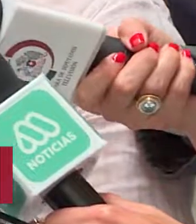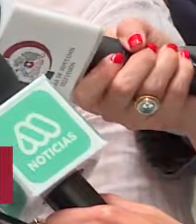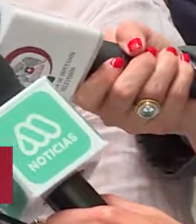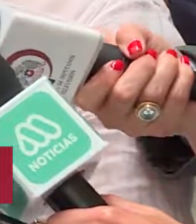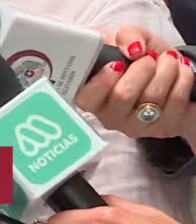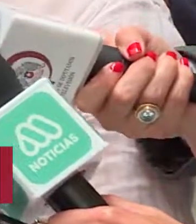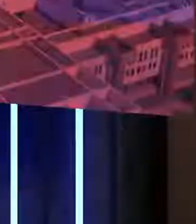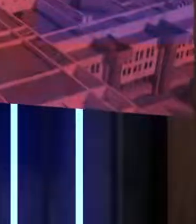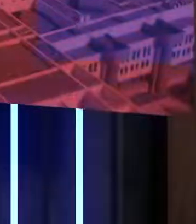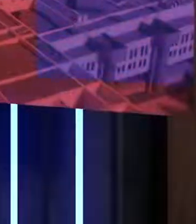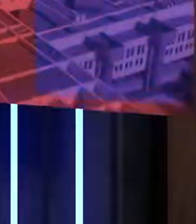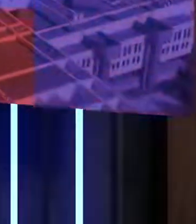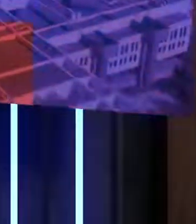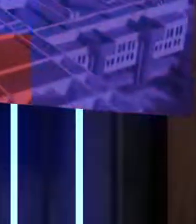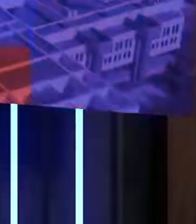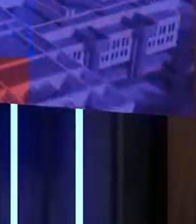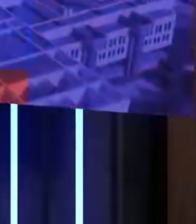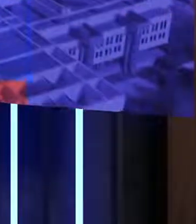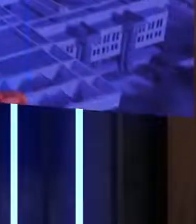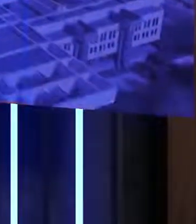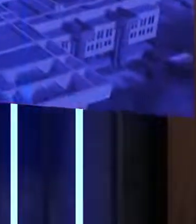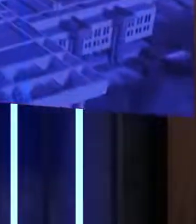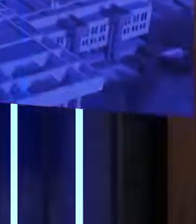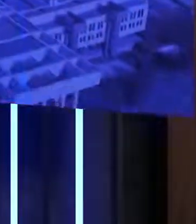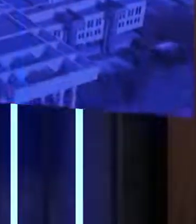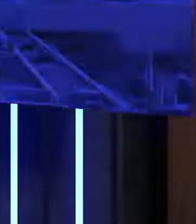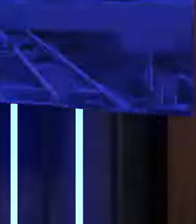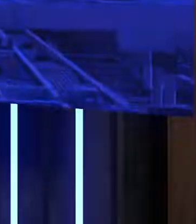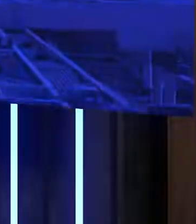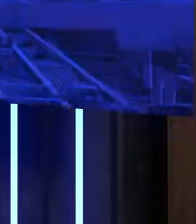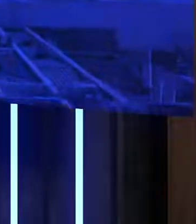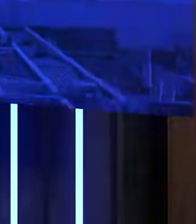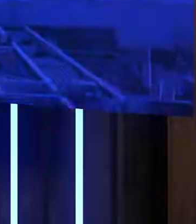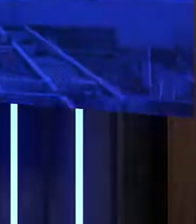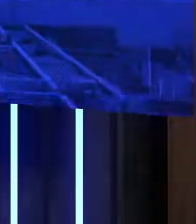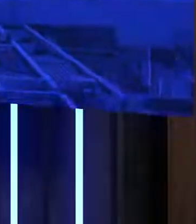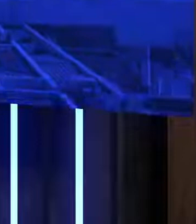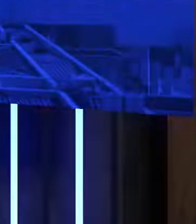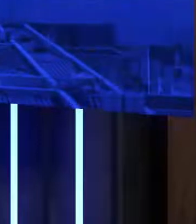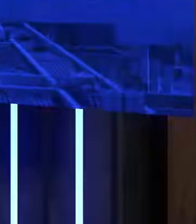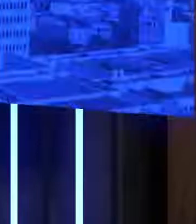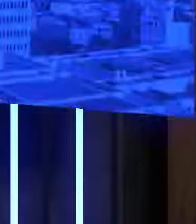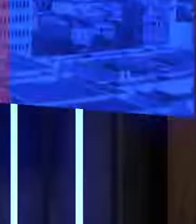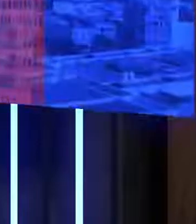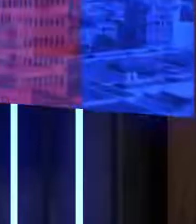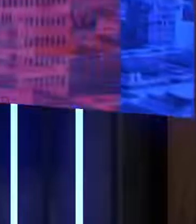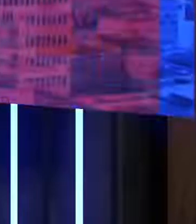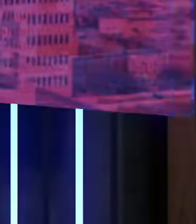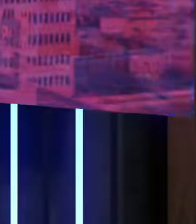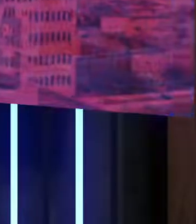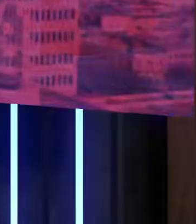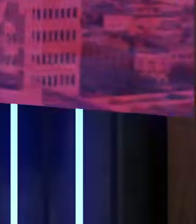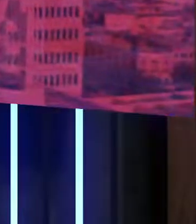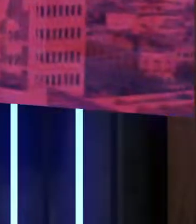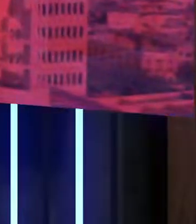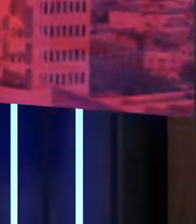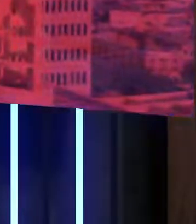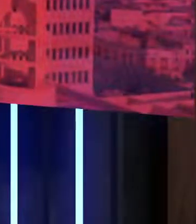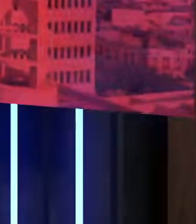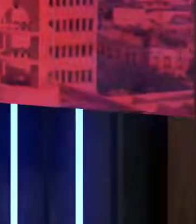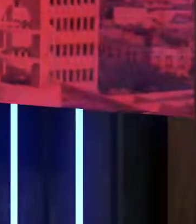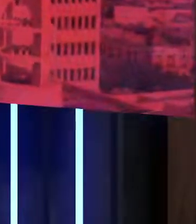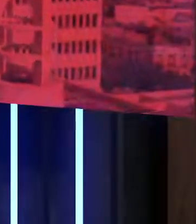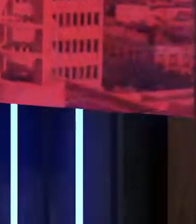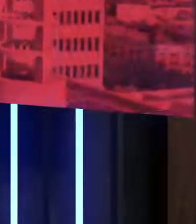las personas. La iniciativa, que retornó a comisiones con indicaciones, modifica el Código Penal y sanciona a